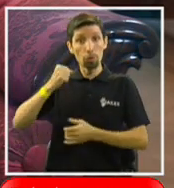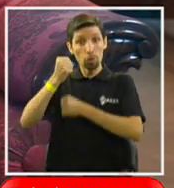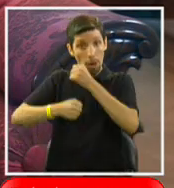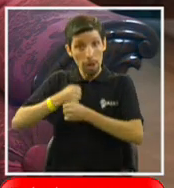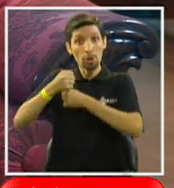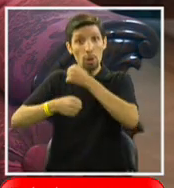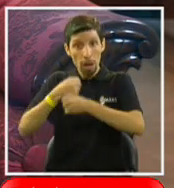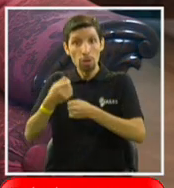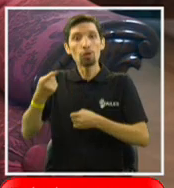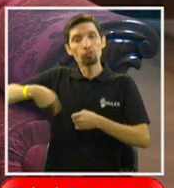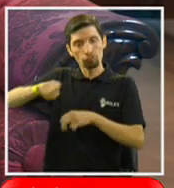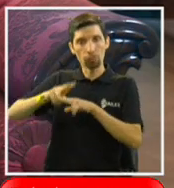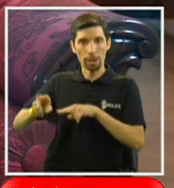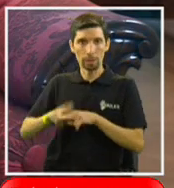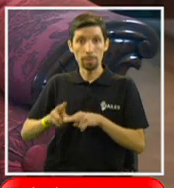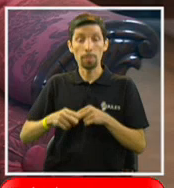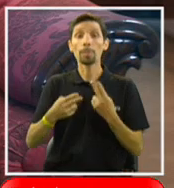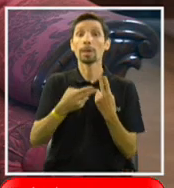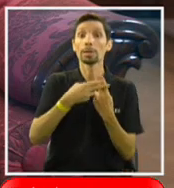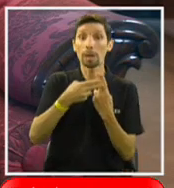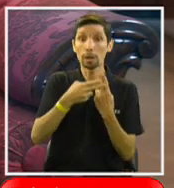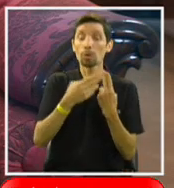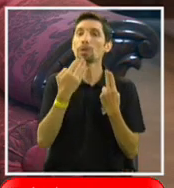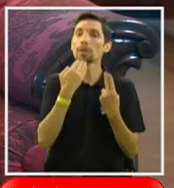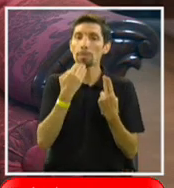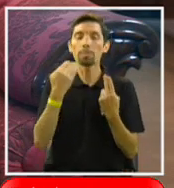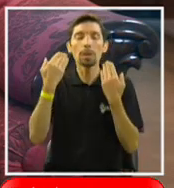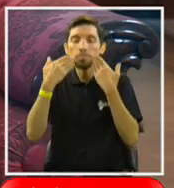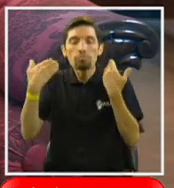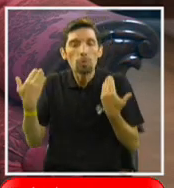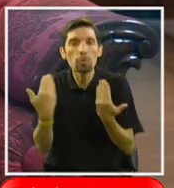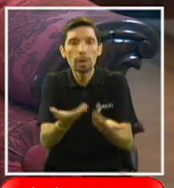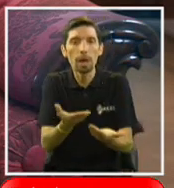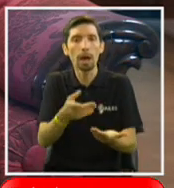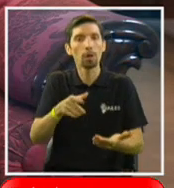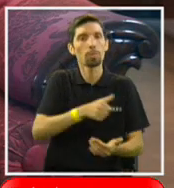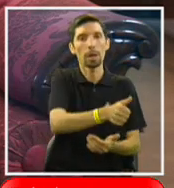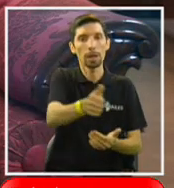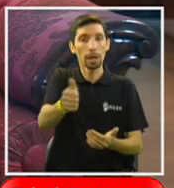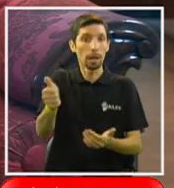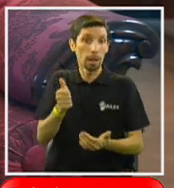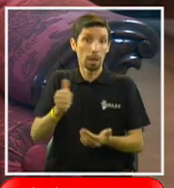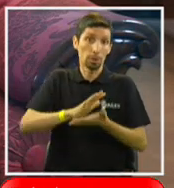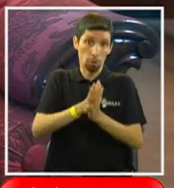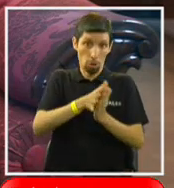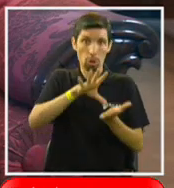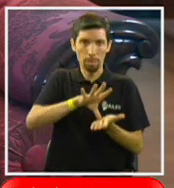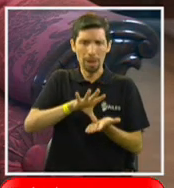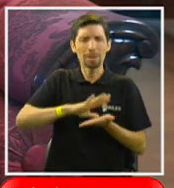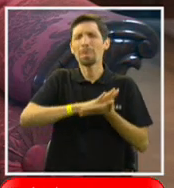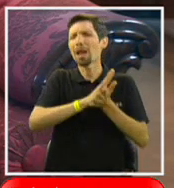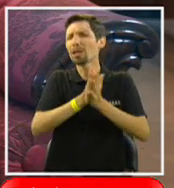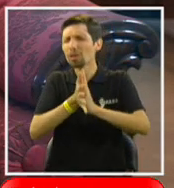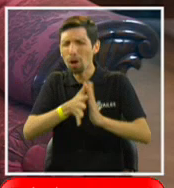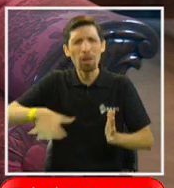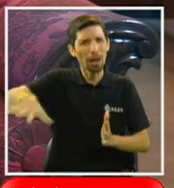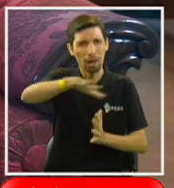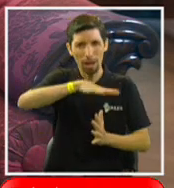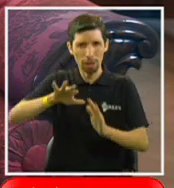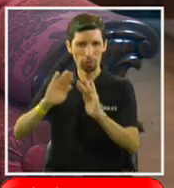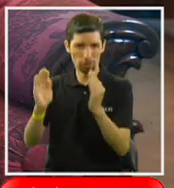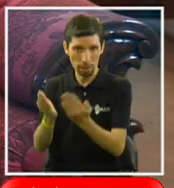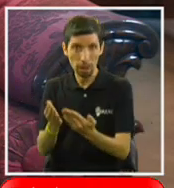año la teletón también es un regalo para todo el país para toda la sociedad porque muestra